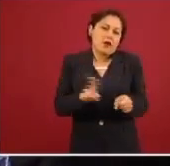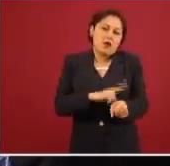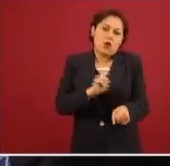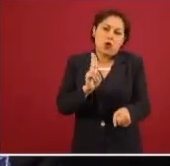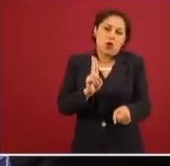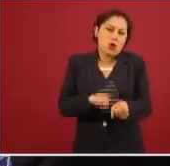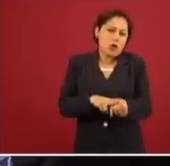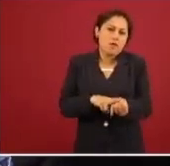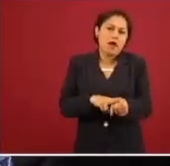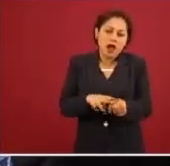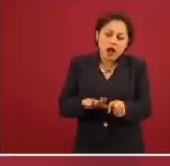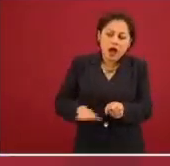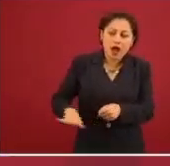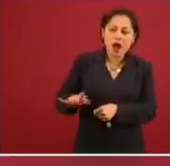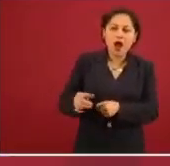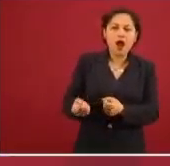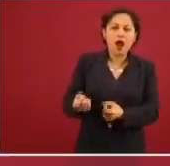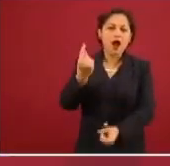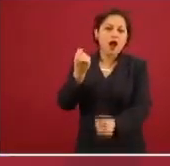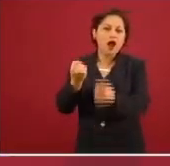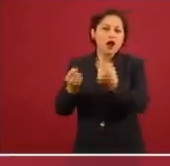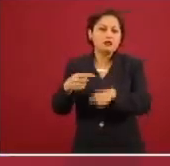pasado